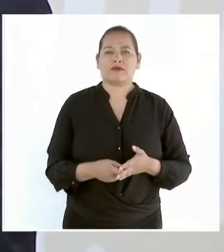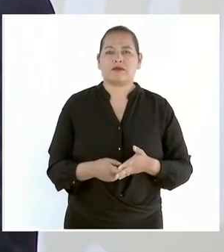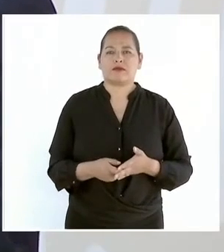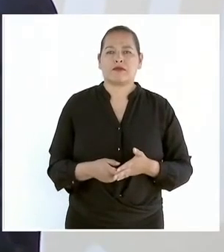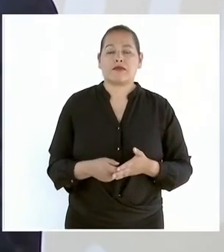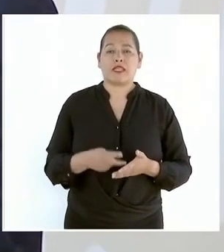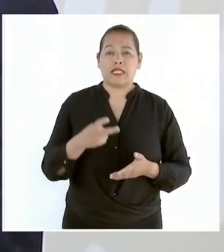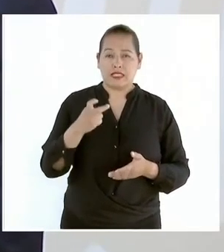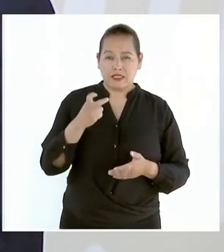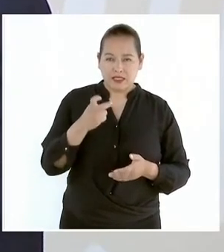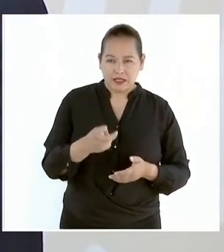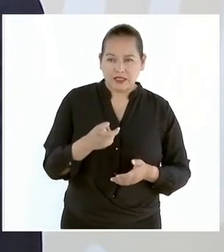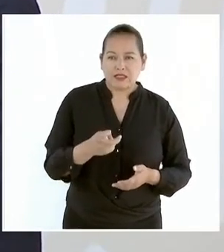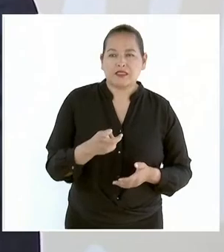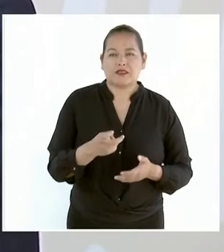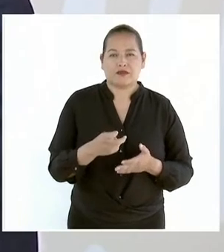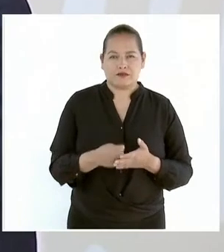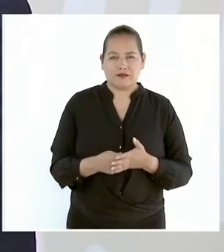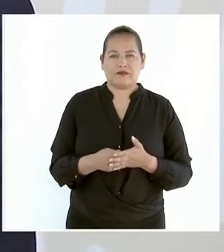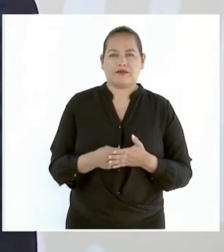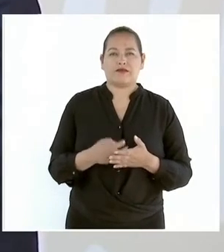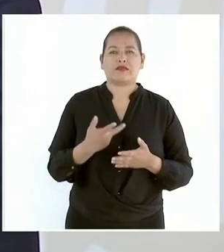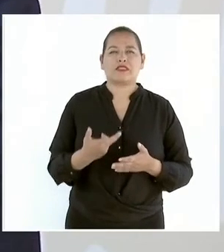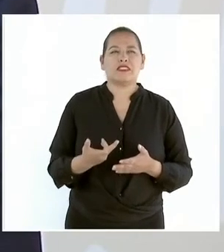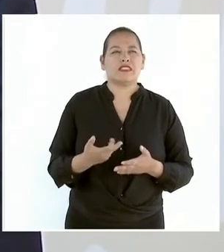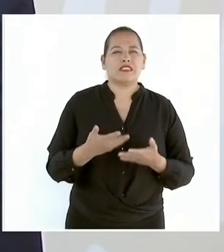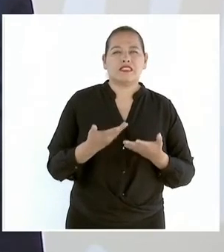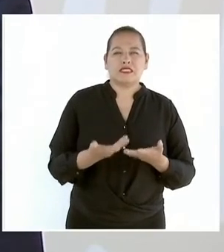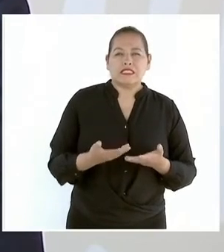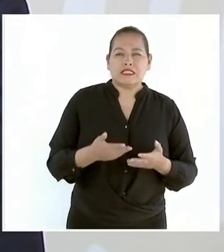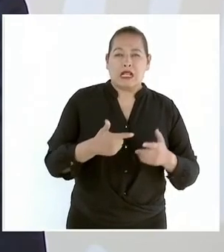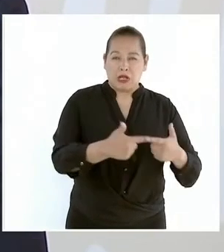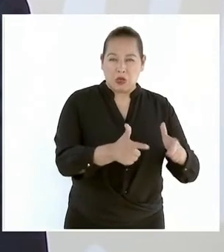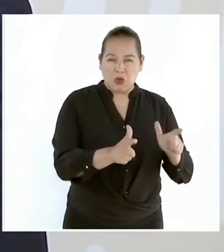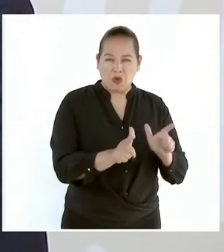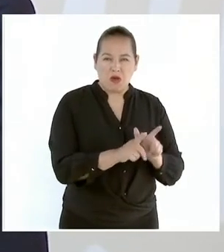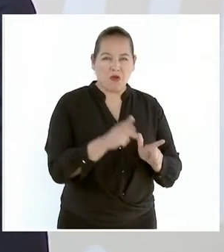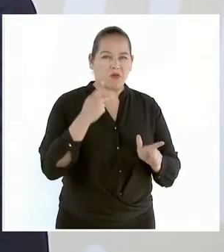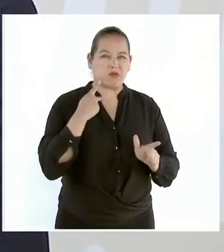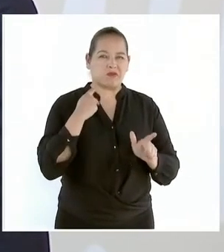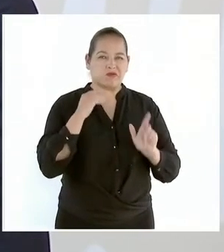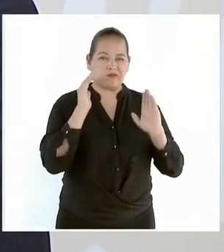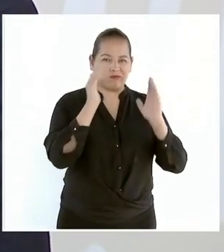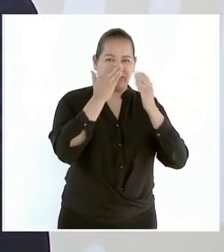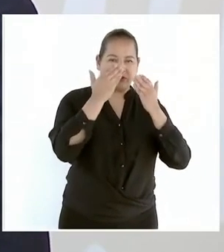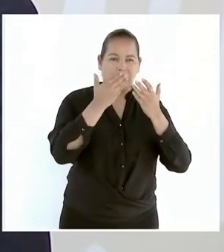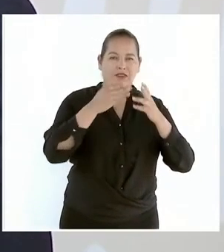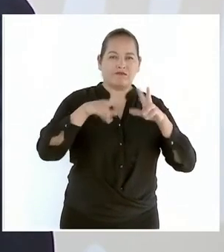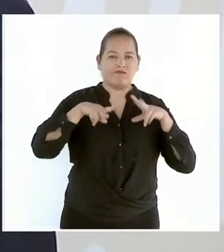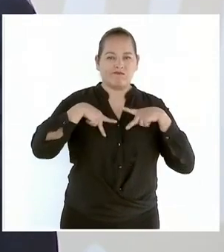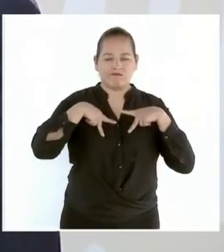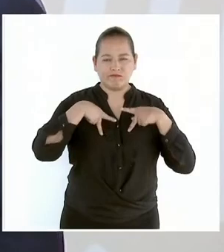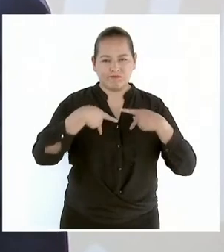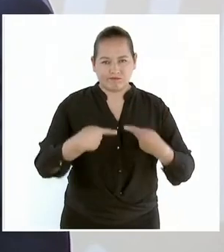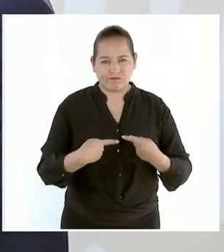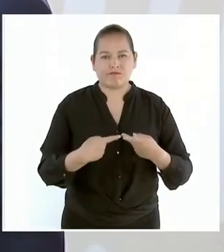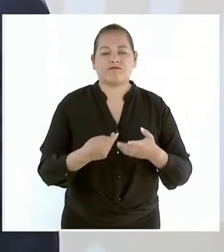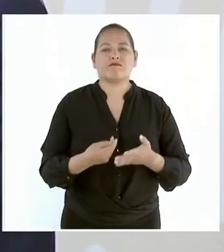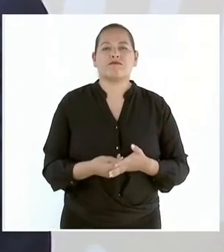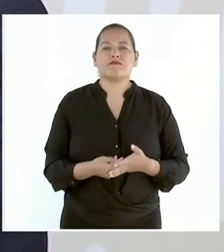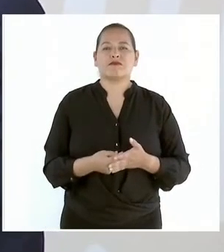entusiasmo y el debilitamiento del partido conservador el cual